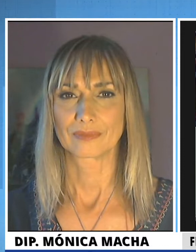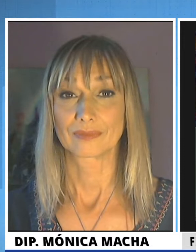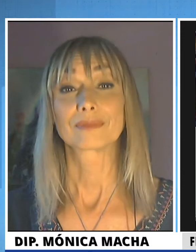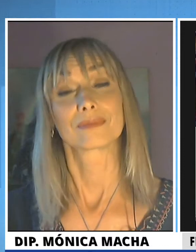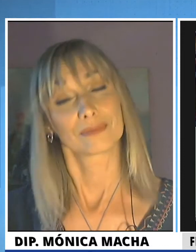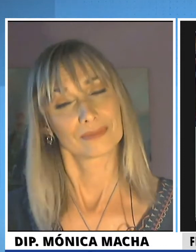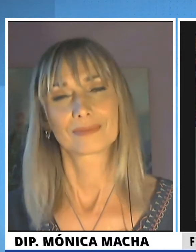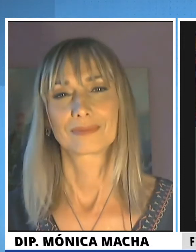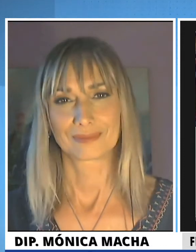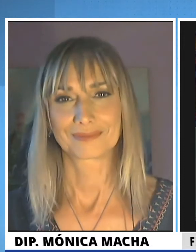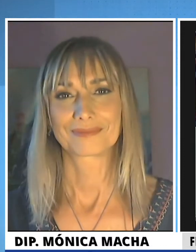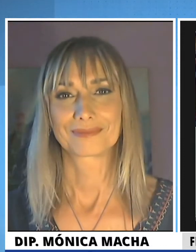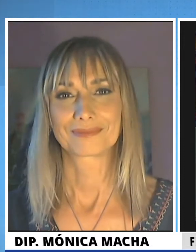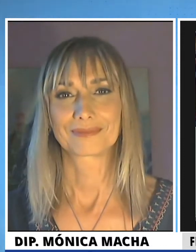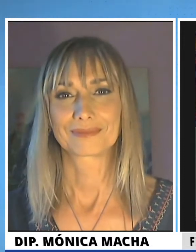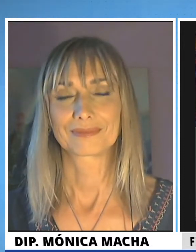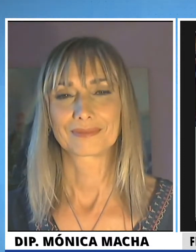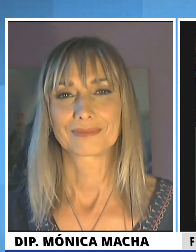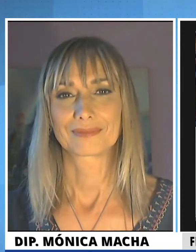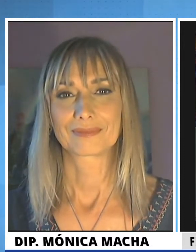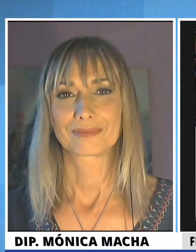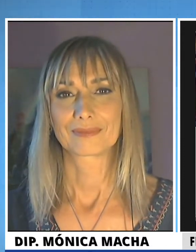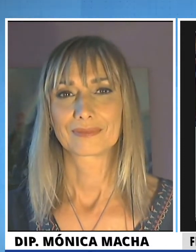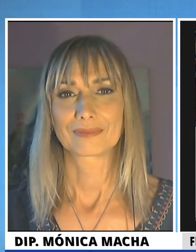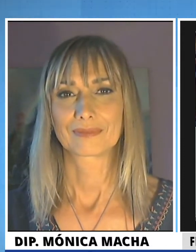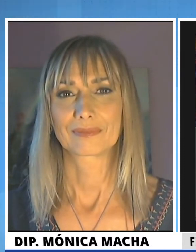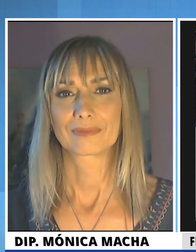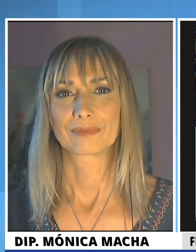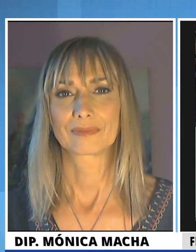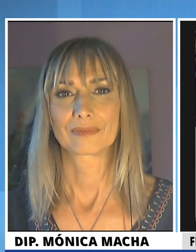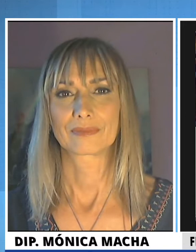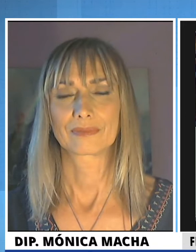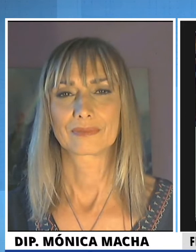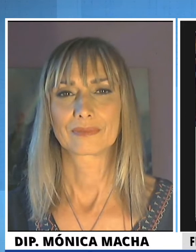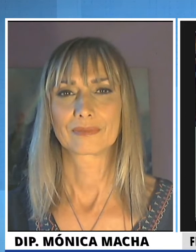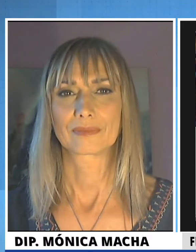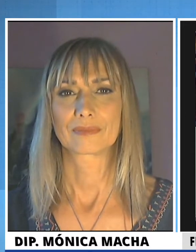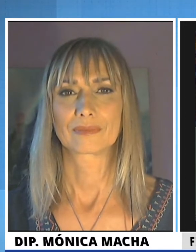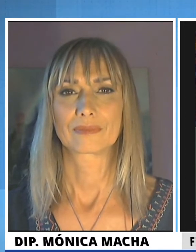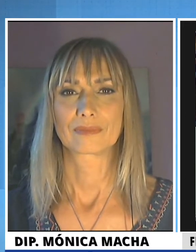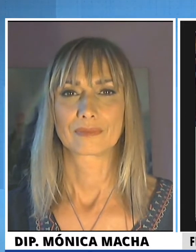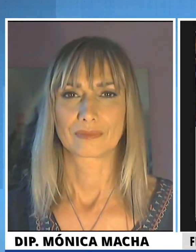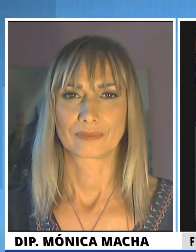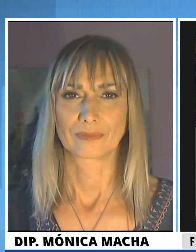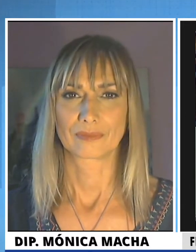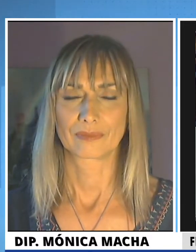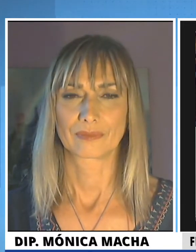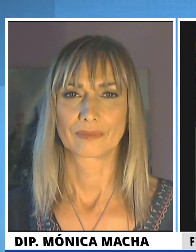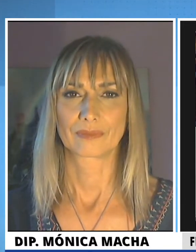Sí. Y todo está organizado así. Entonces yo coincido con lo que dice Soledad, decir, bueno, si hay instancias que podemos